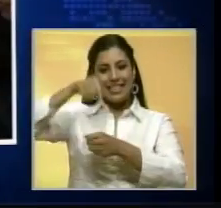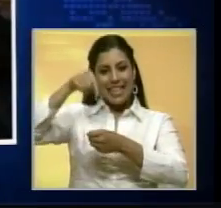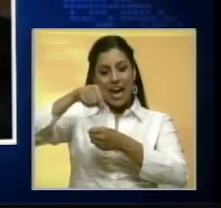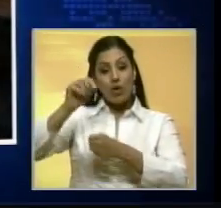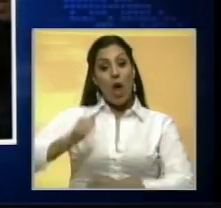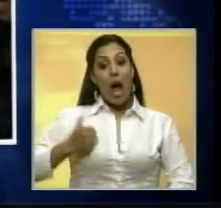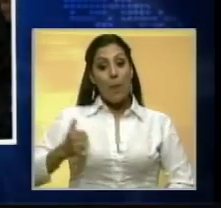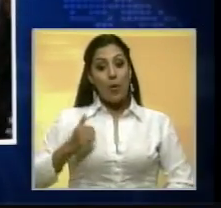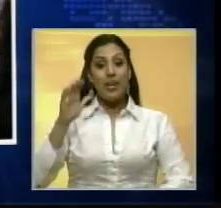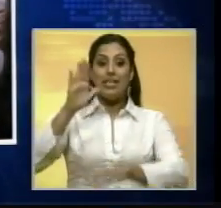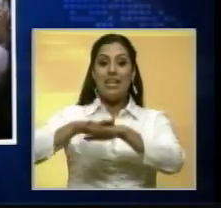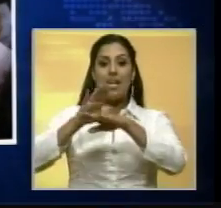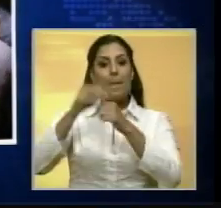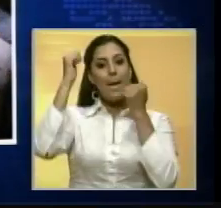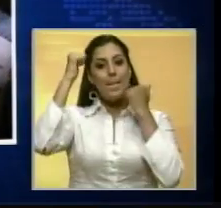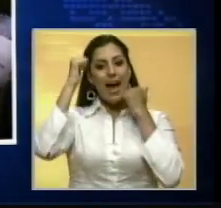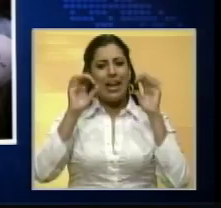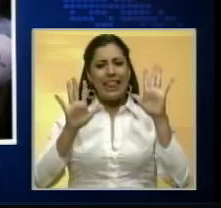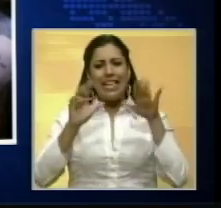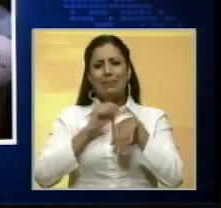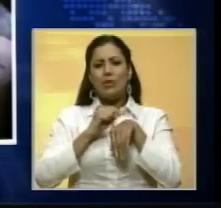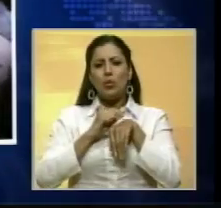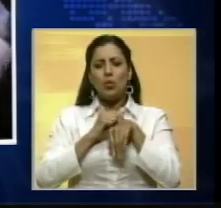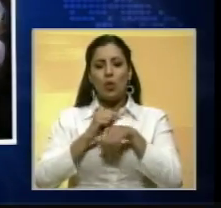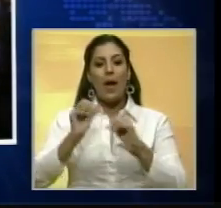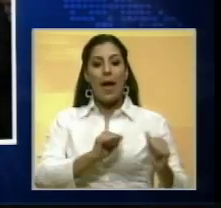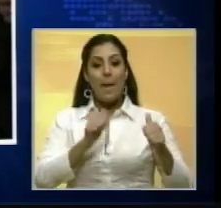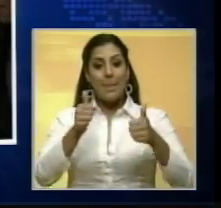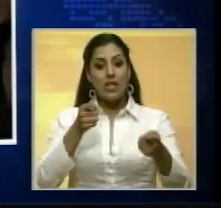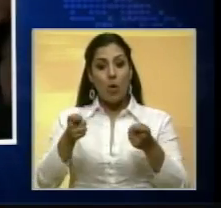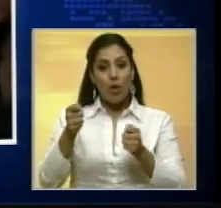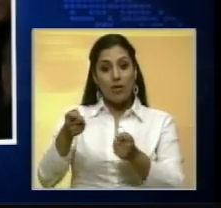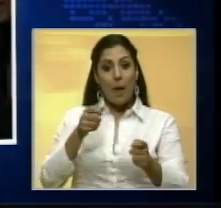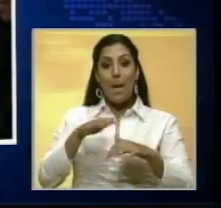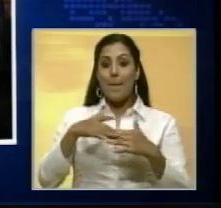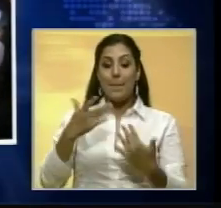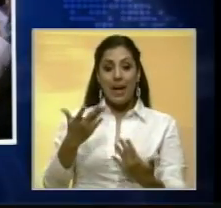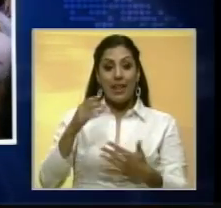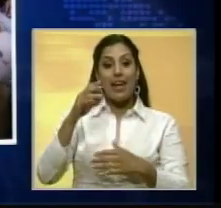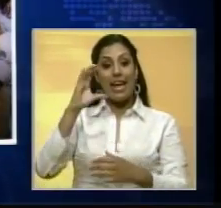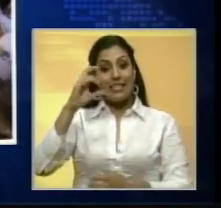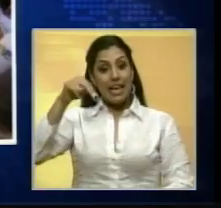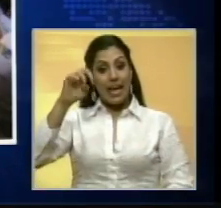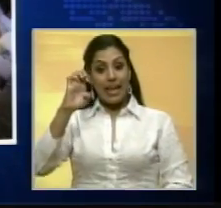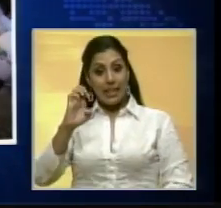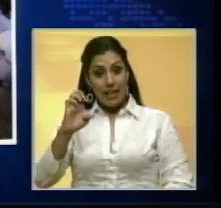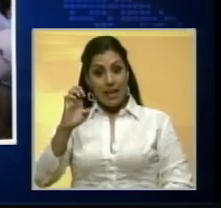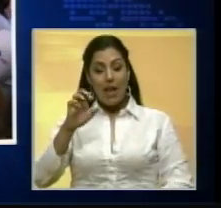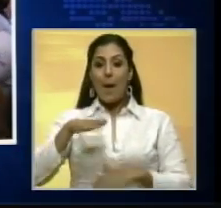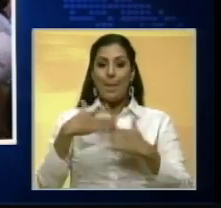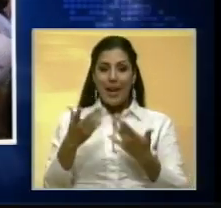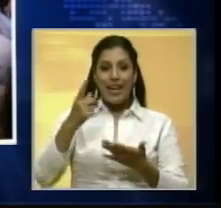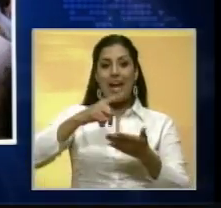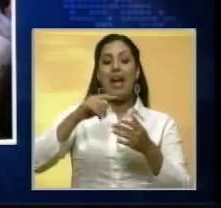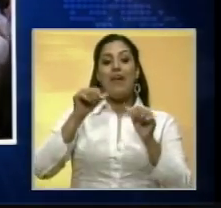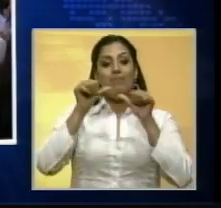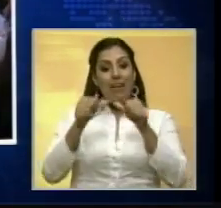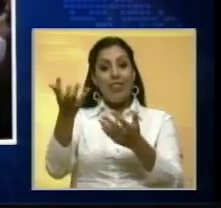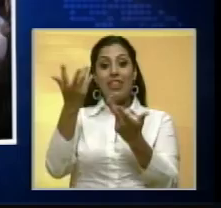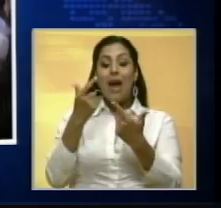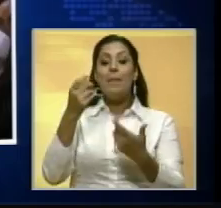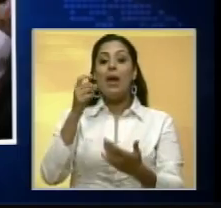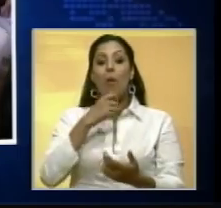Chacayito a propósito del llamado a paro por 10 minutos que hicieron como una medida de presión al Consejo Nacional Electoral para que se fije la